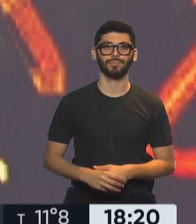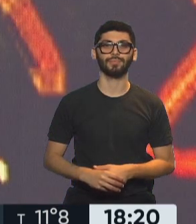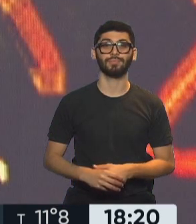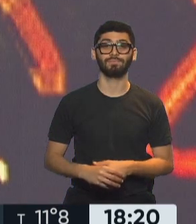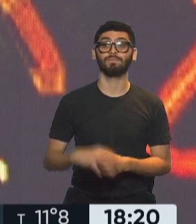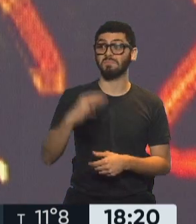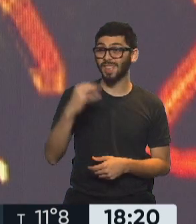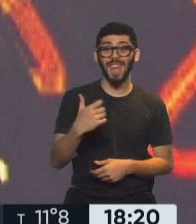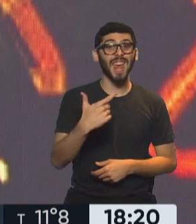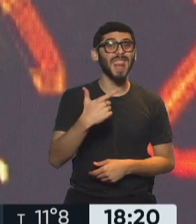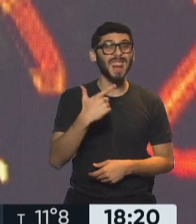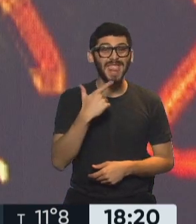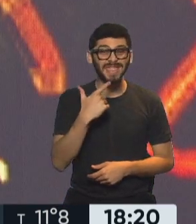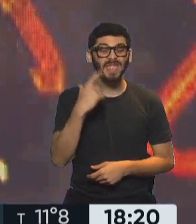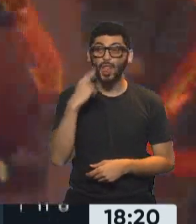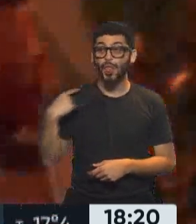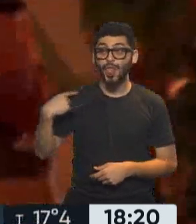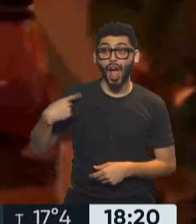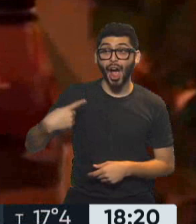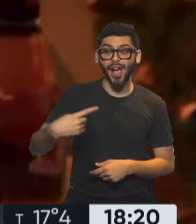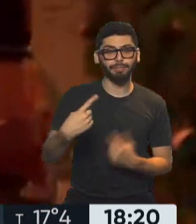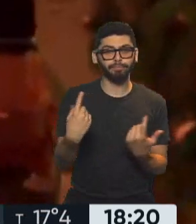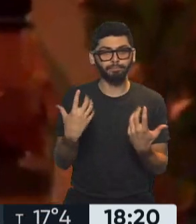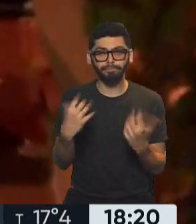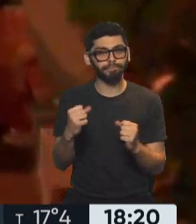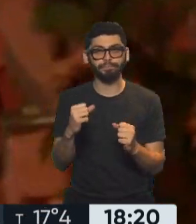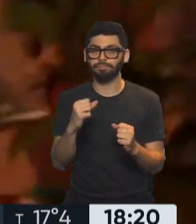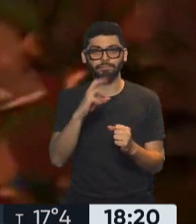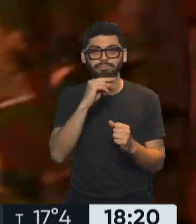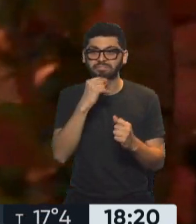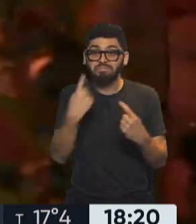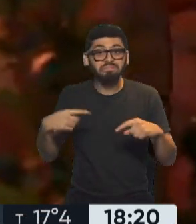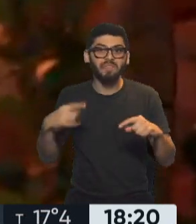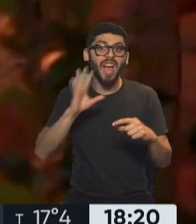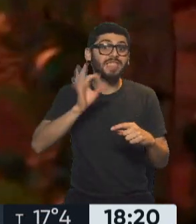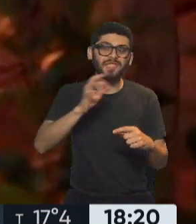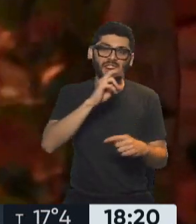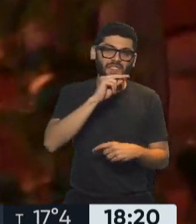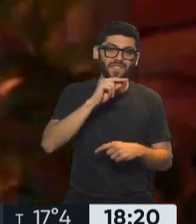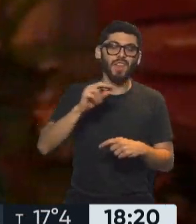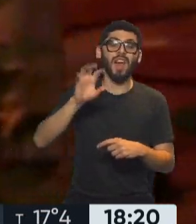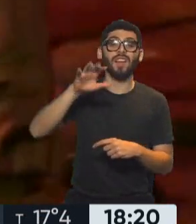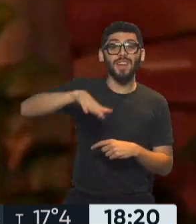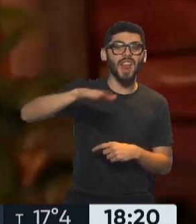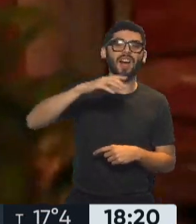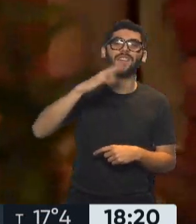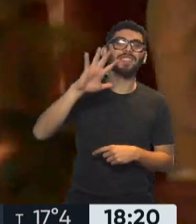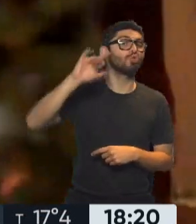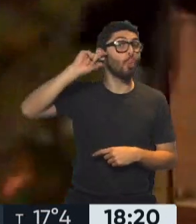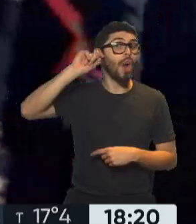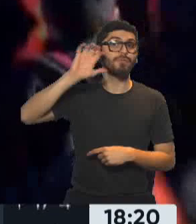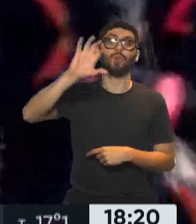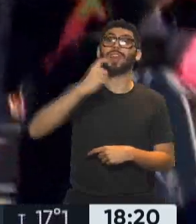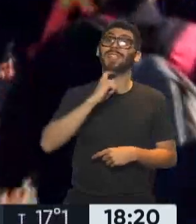17 días sin novedades de Guadalupe, la nena de 5 años que desapareció en San Luis. Ahora se amplía la búsqueda